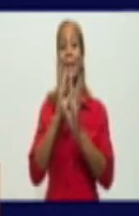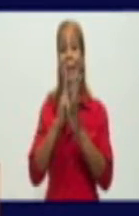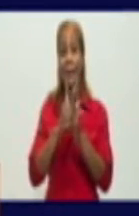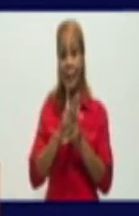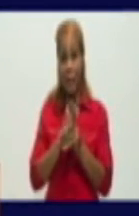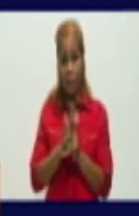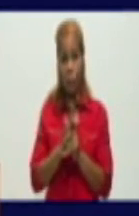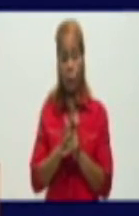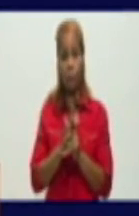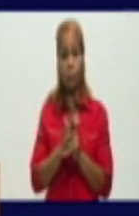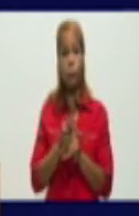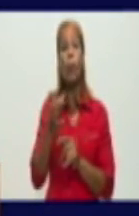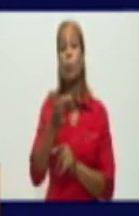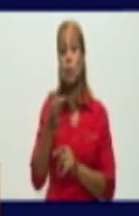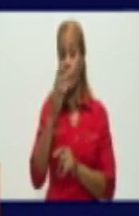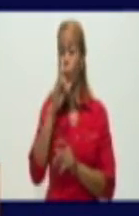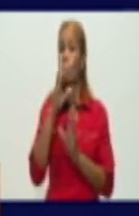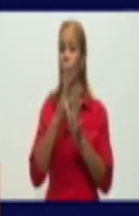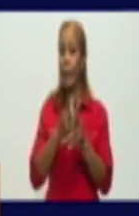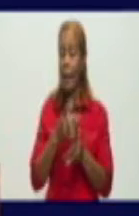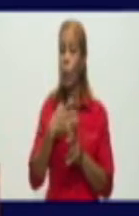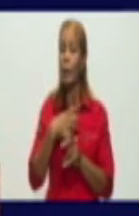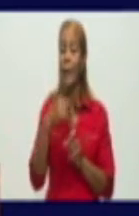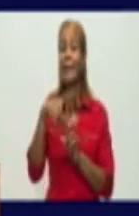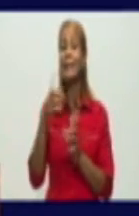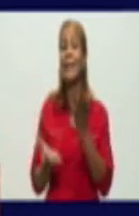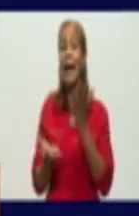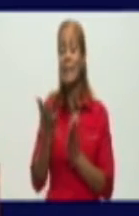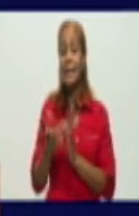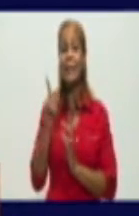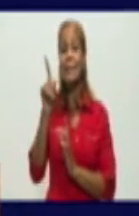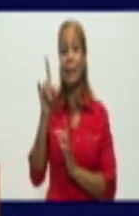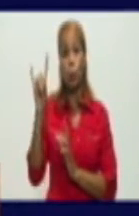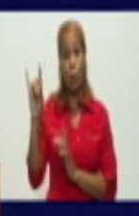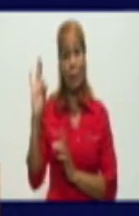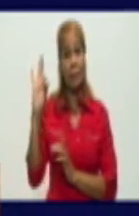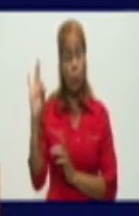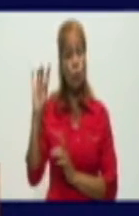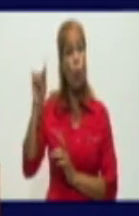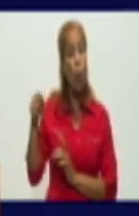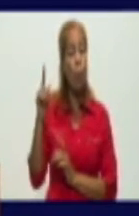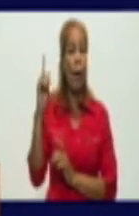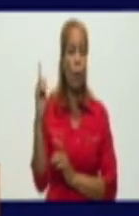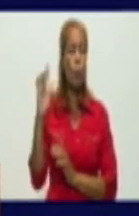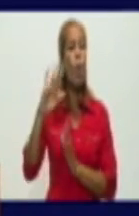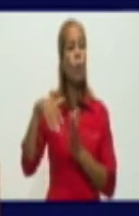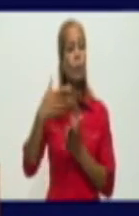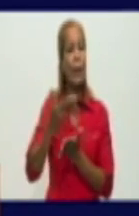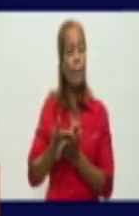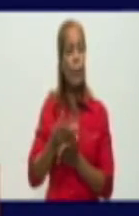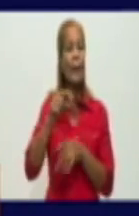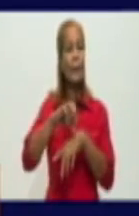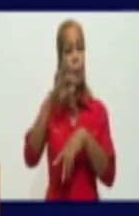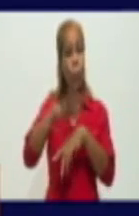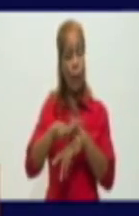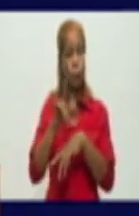el municipio Niquero que tiene hoy una tasa de 198,1, seguido del municipio Río Cauto